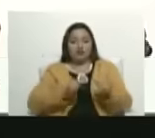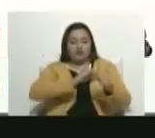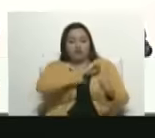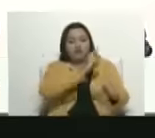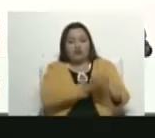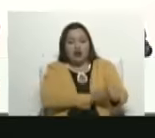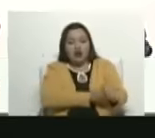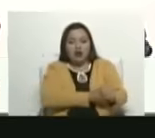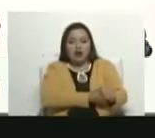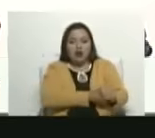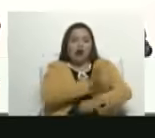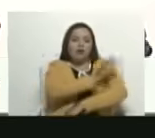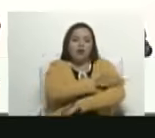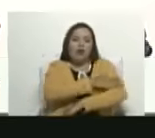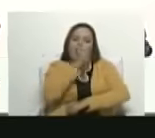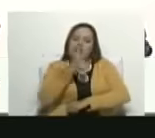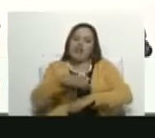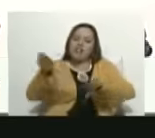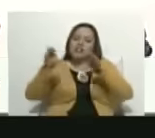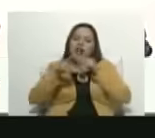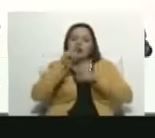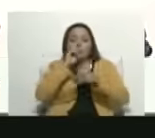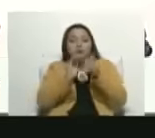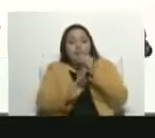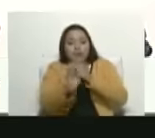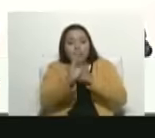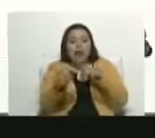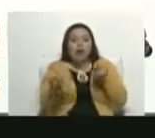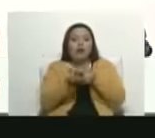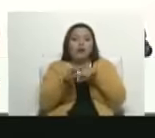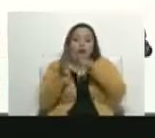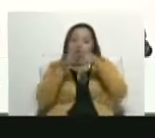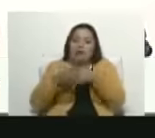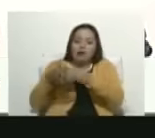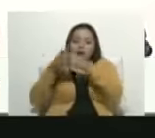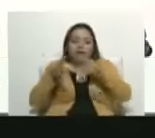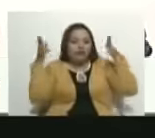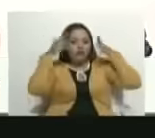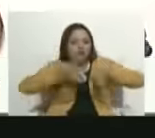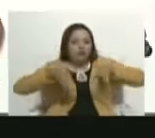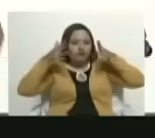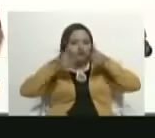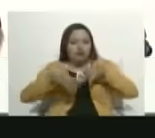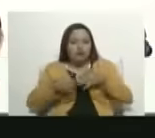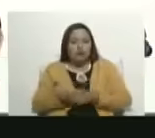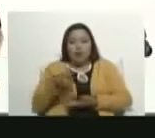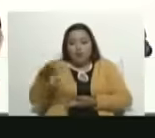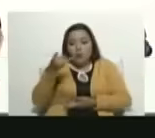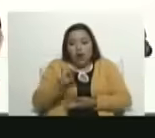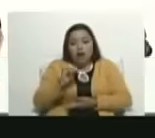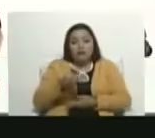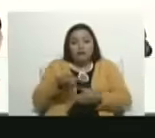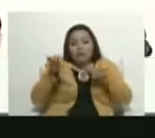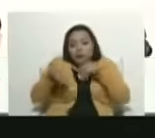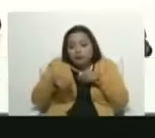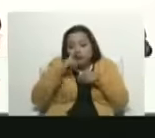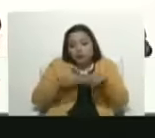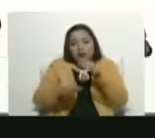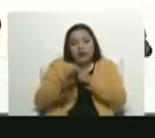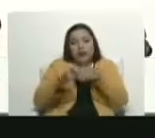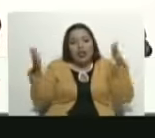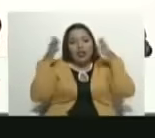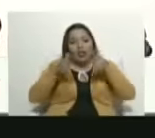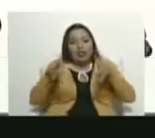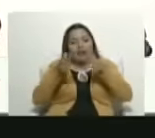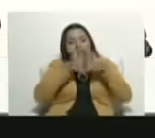a la orden del imperialismo norteamericano. Y si estás a la orden del imperialismo norteamericano, tienes que